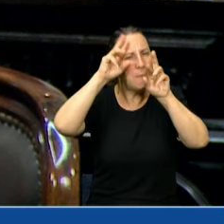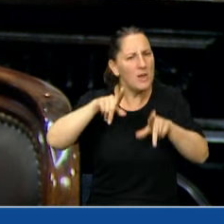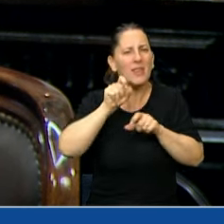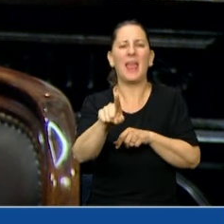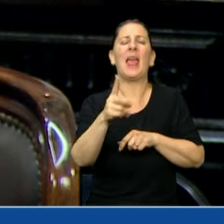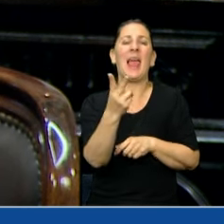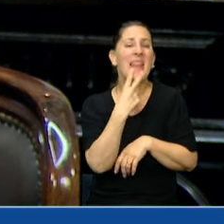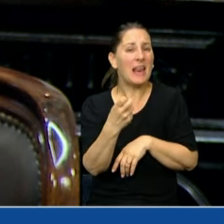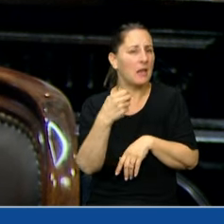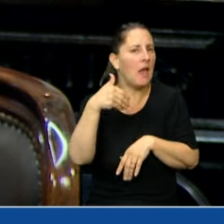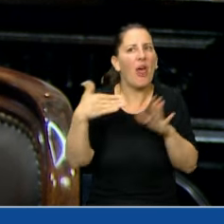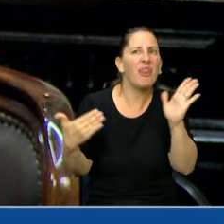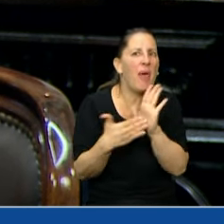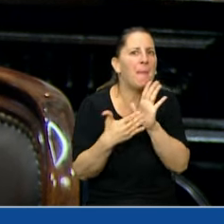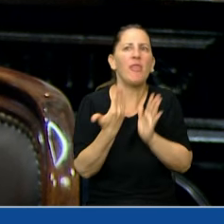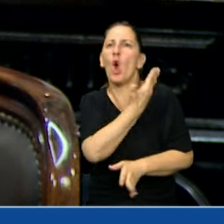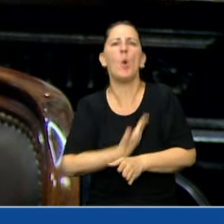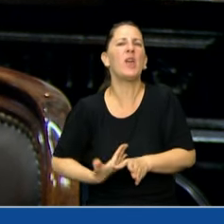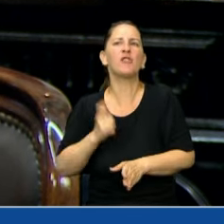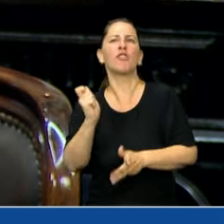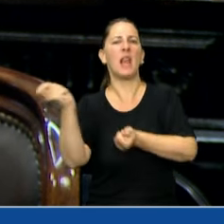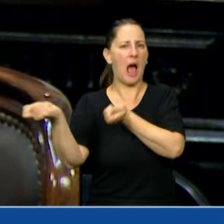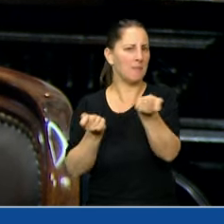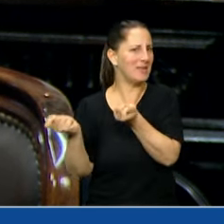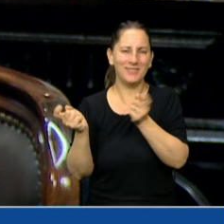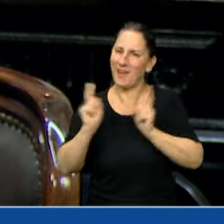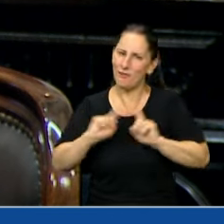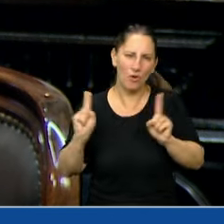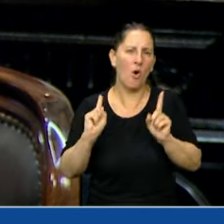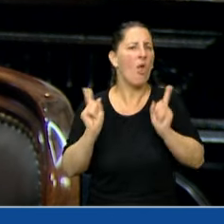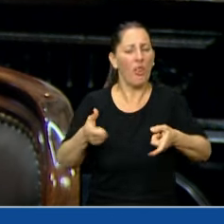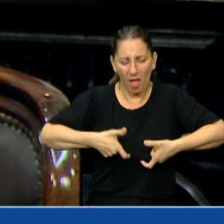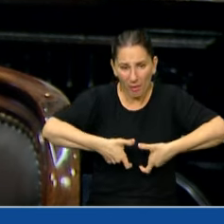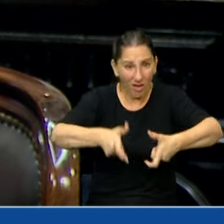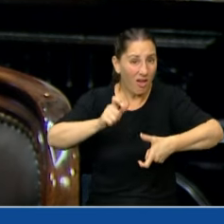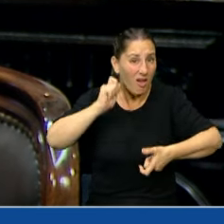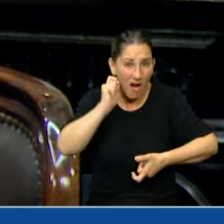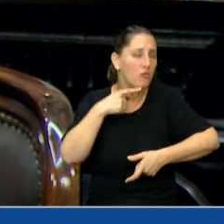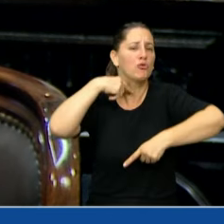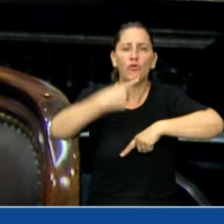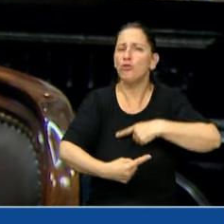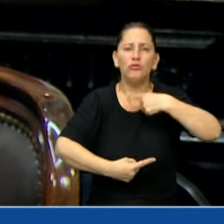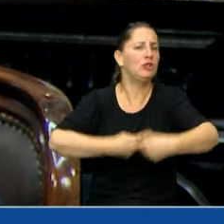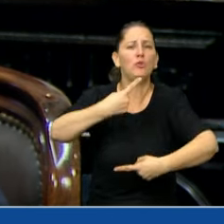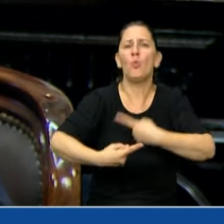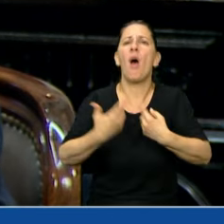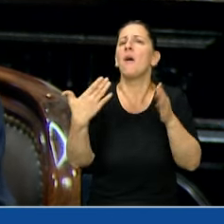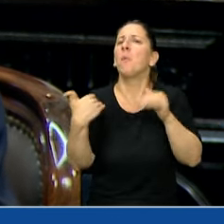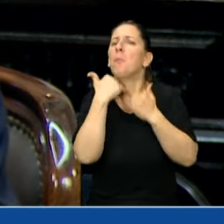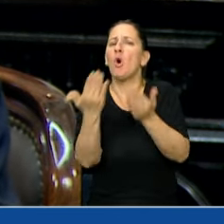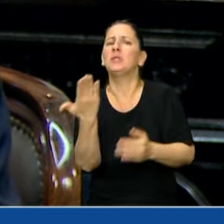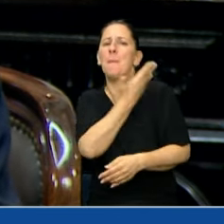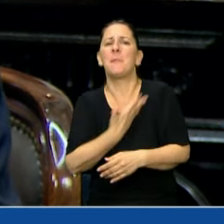atada a la política de turno o al gobierno de turno tenemos que dar una continuidad justamente que sea una política de estado y darle continuidad en el tiempo y esto es lo que